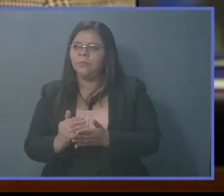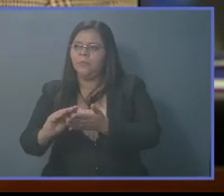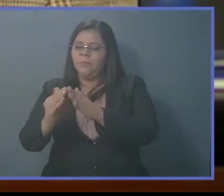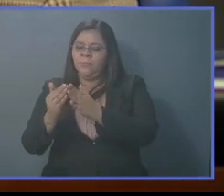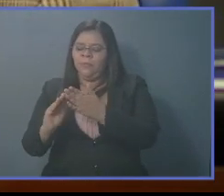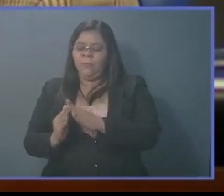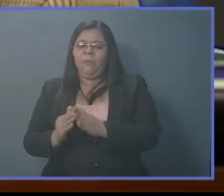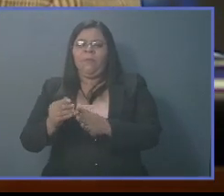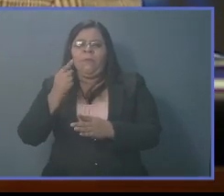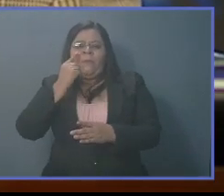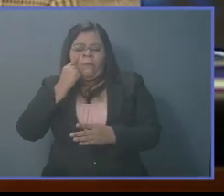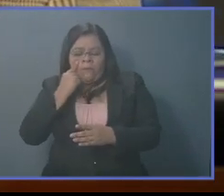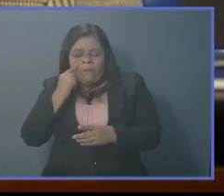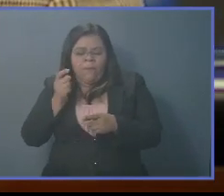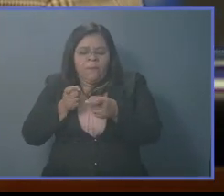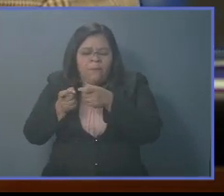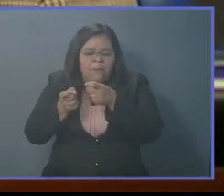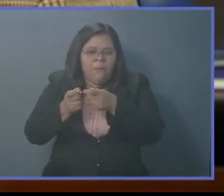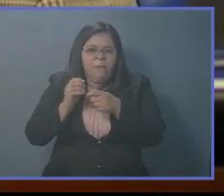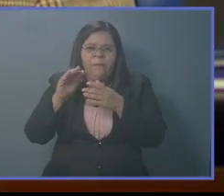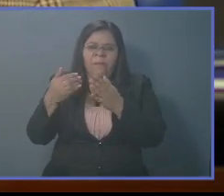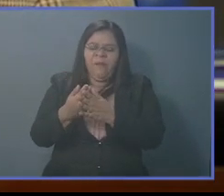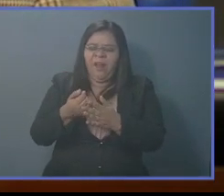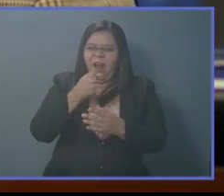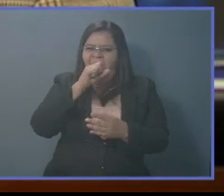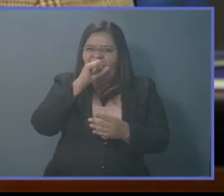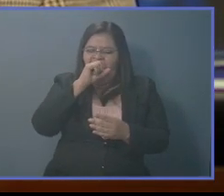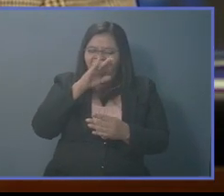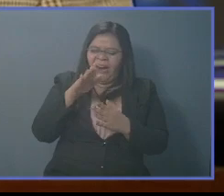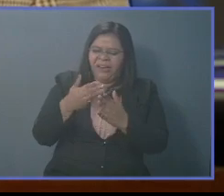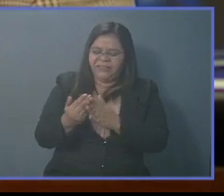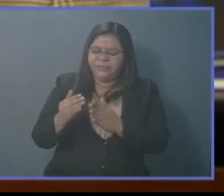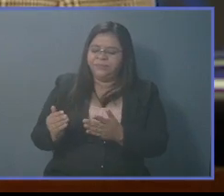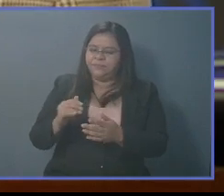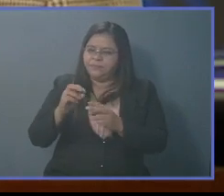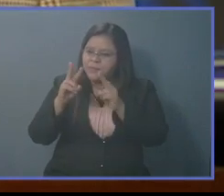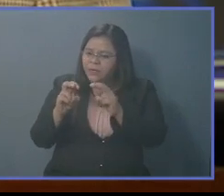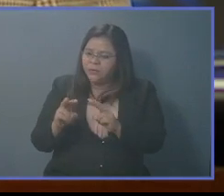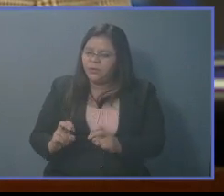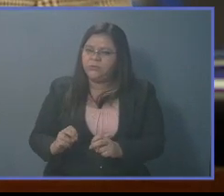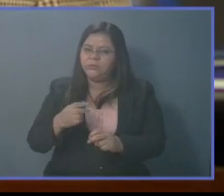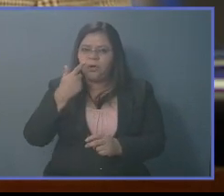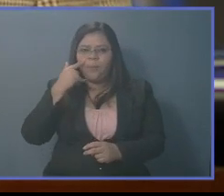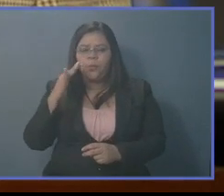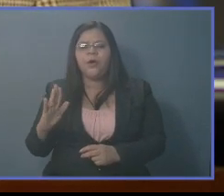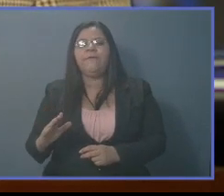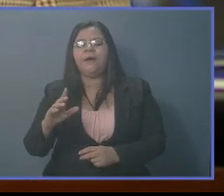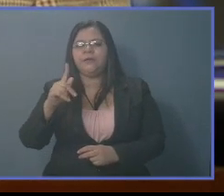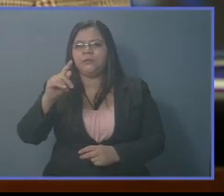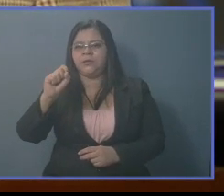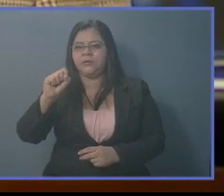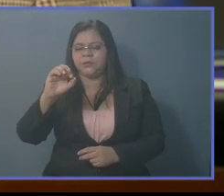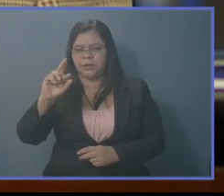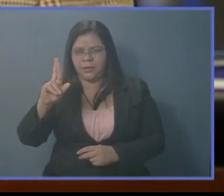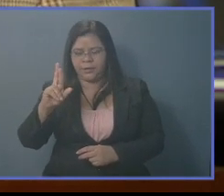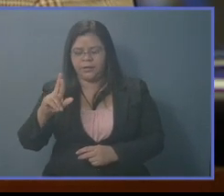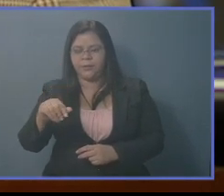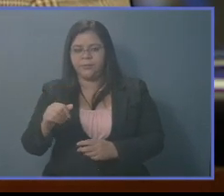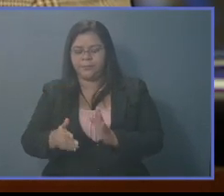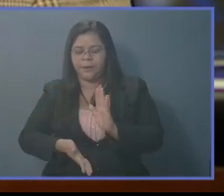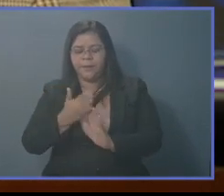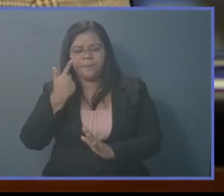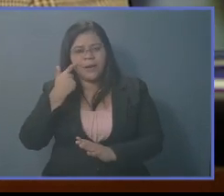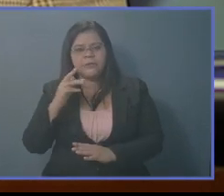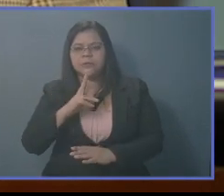la vigilancia centinela y descentralización del diagnóstico y pruebas PCR para aumentar la capacidad de respuesta en